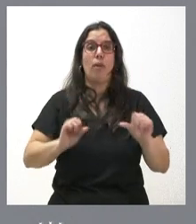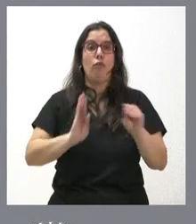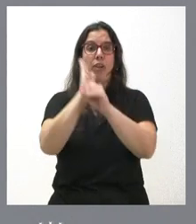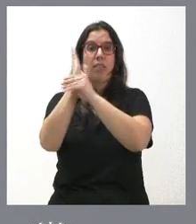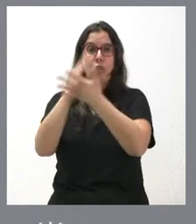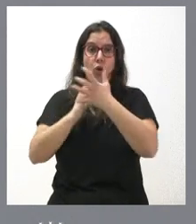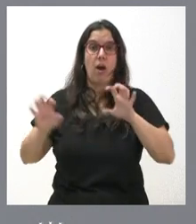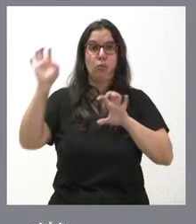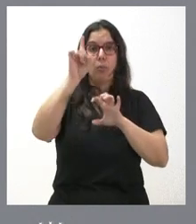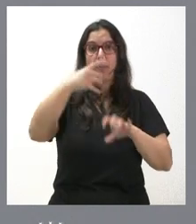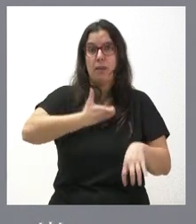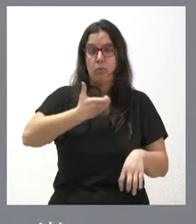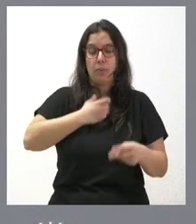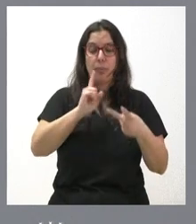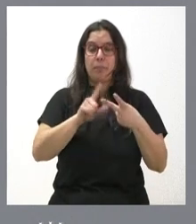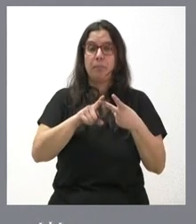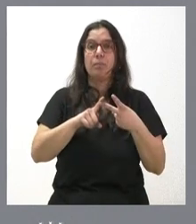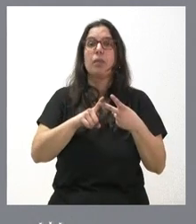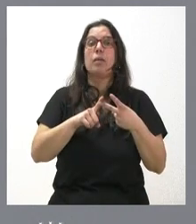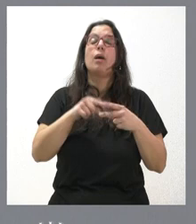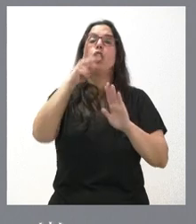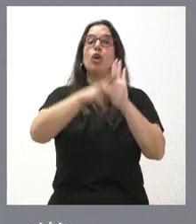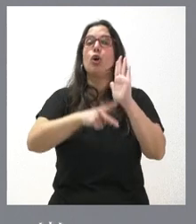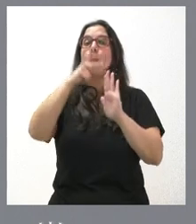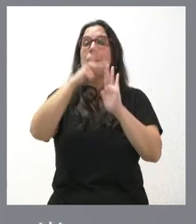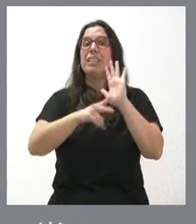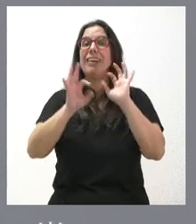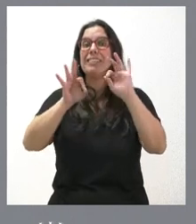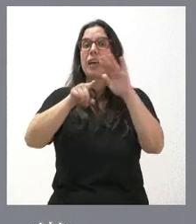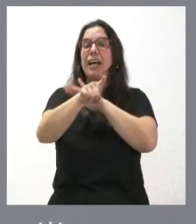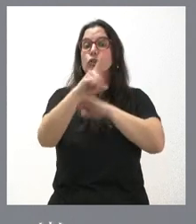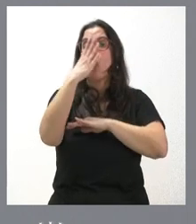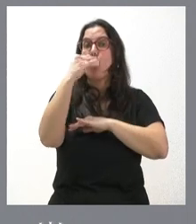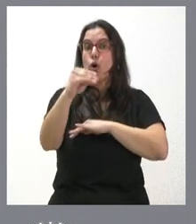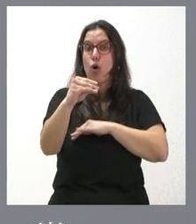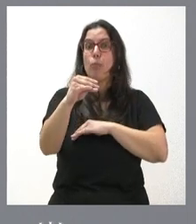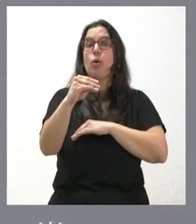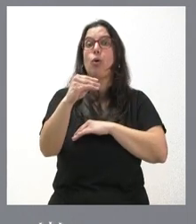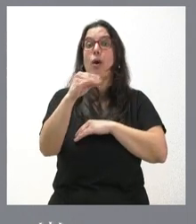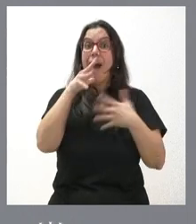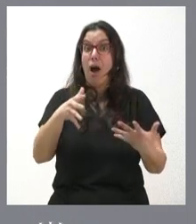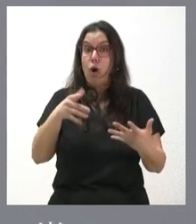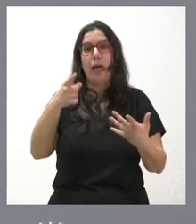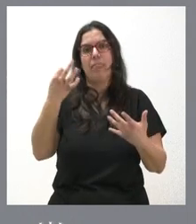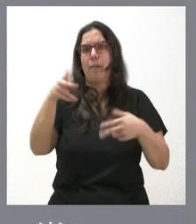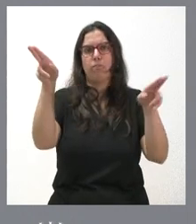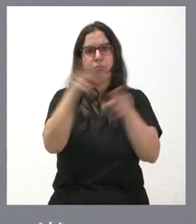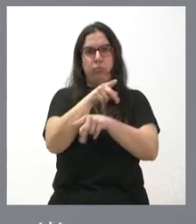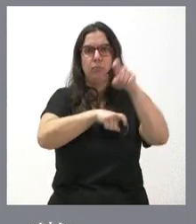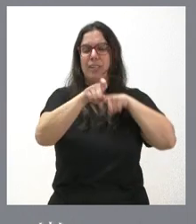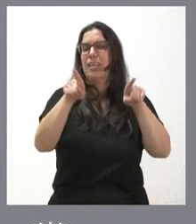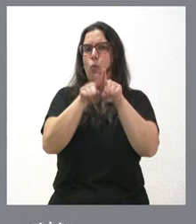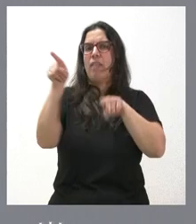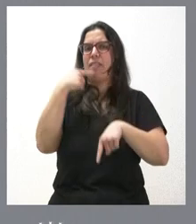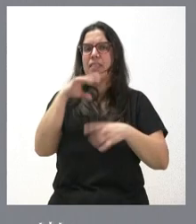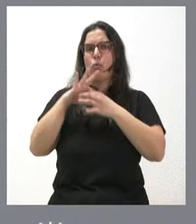y local en segundo lugar que se derogue la normativa de la gestión del lobo en los términos que ha considerado la Unión